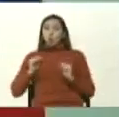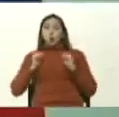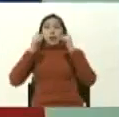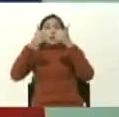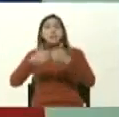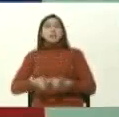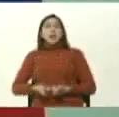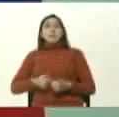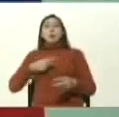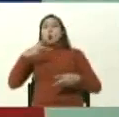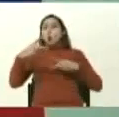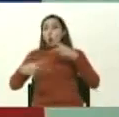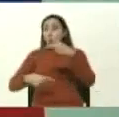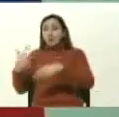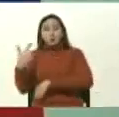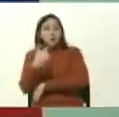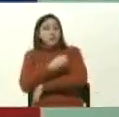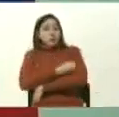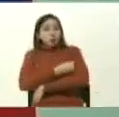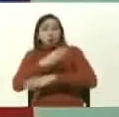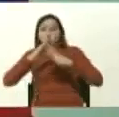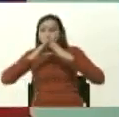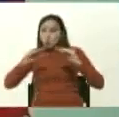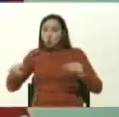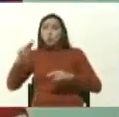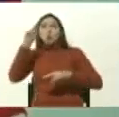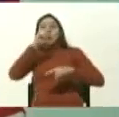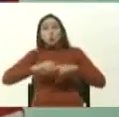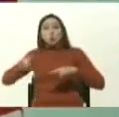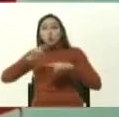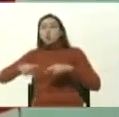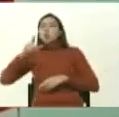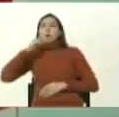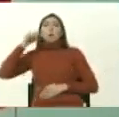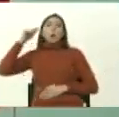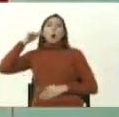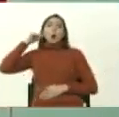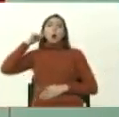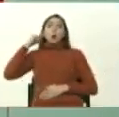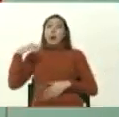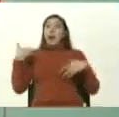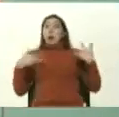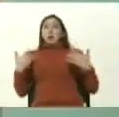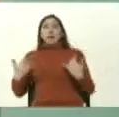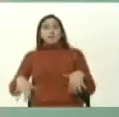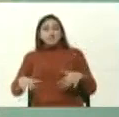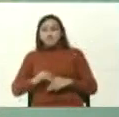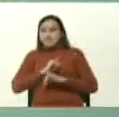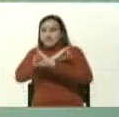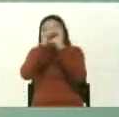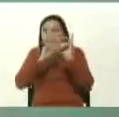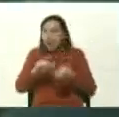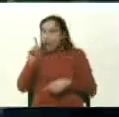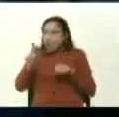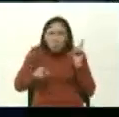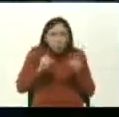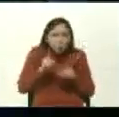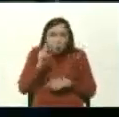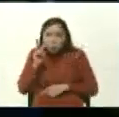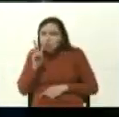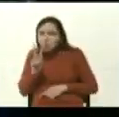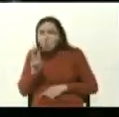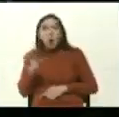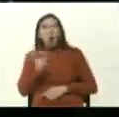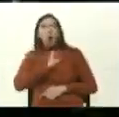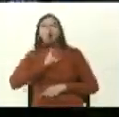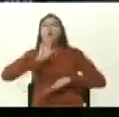este proceso de vacunación a todas nuestras niñas, a todos nuestros niños que están contentos, felices, algunos con carita de asustados, pero en general